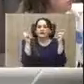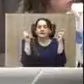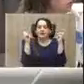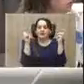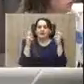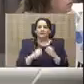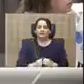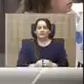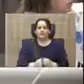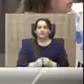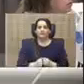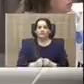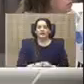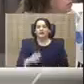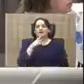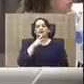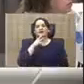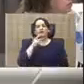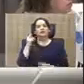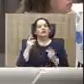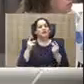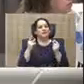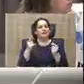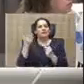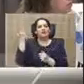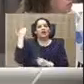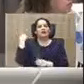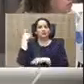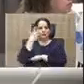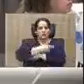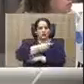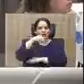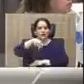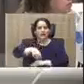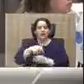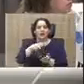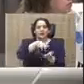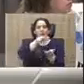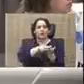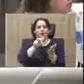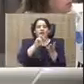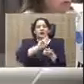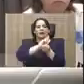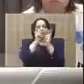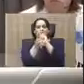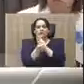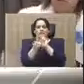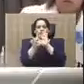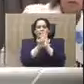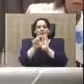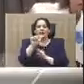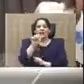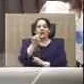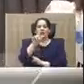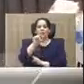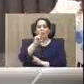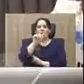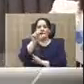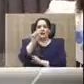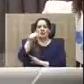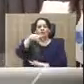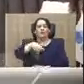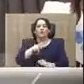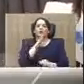rápidamente hace unos días acá con la aprobación de la reforma a la ley de aduanas y que hoy también estuvimos conversando en la Comisión de Ingreso y Gasto